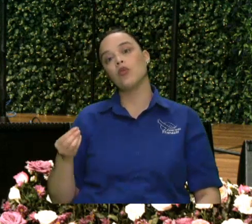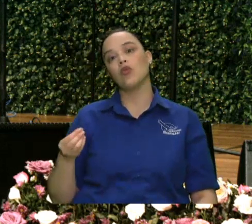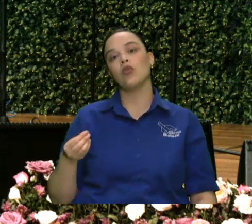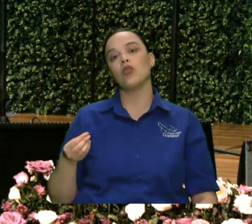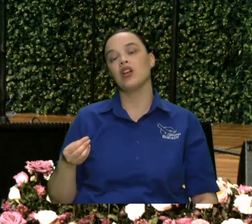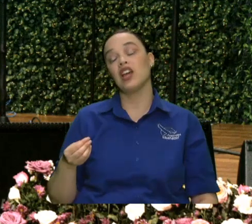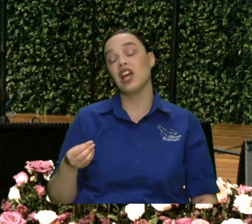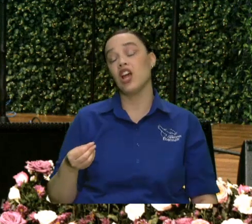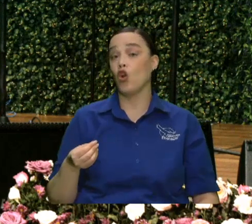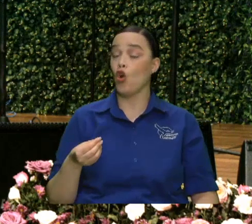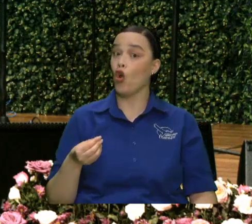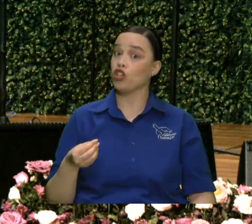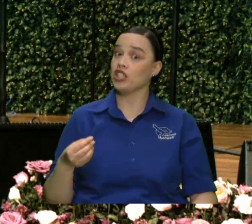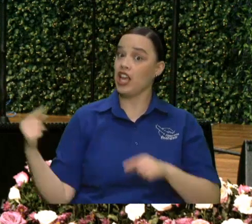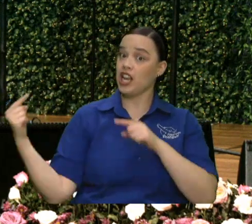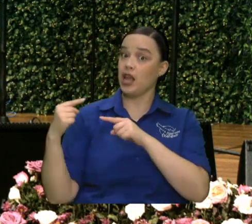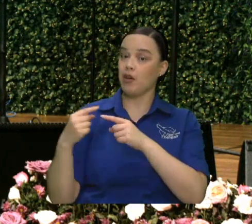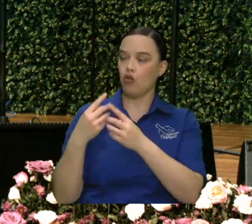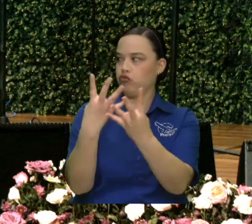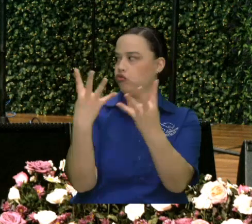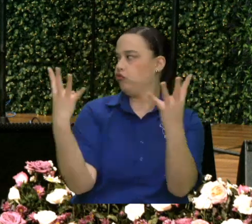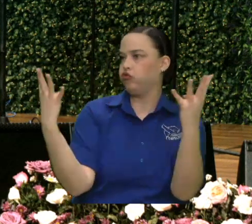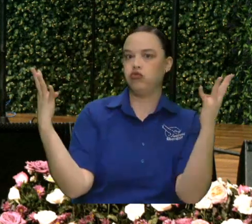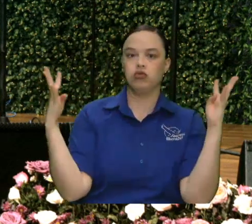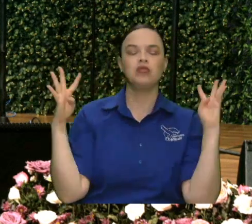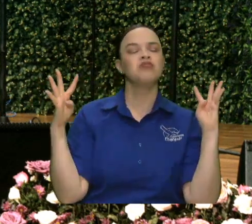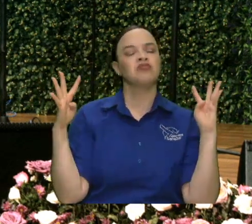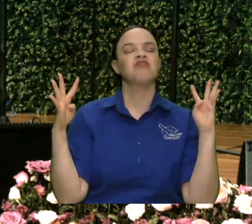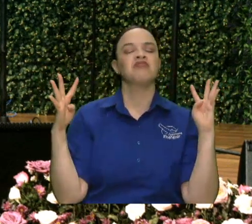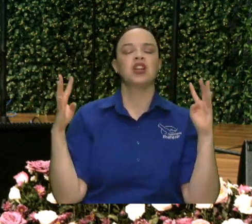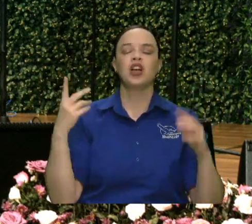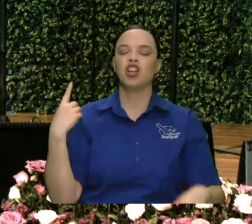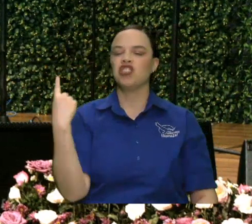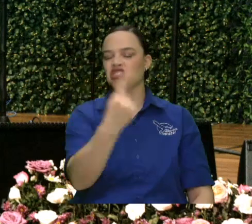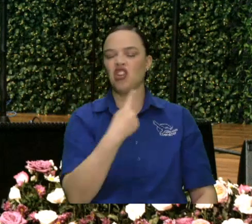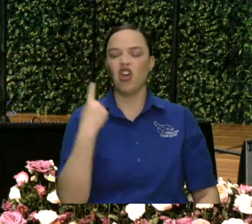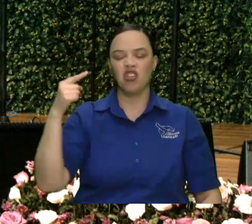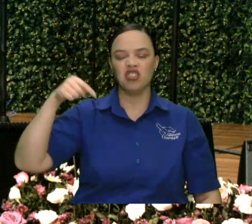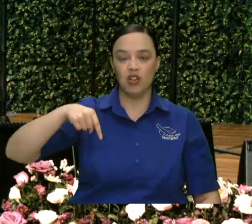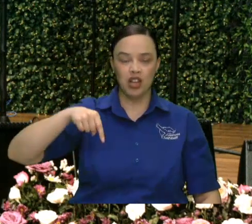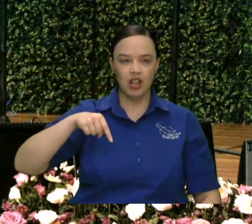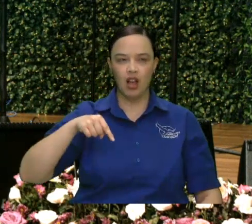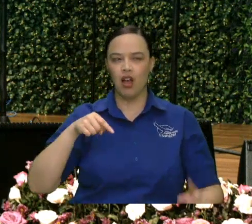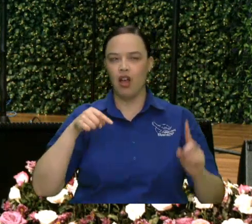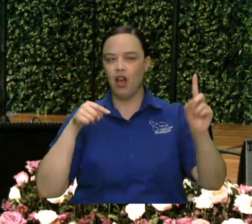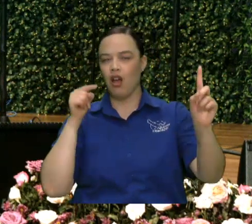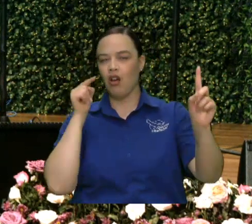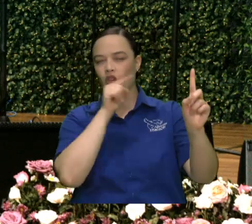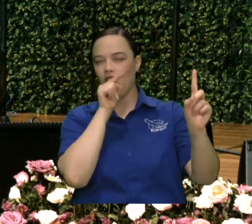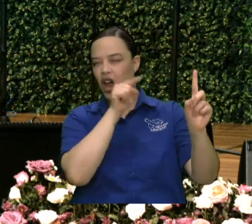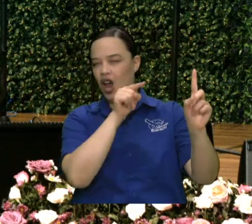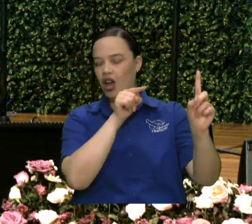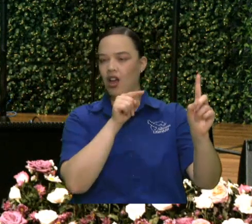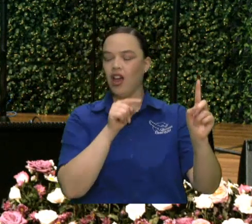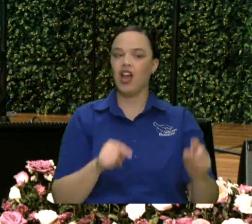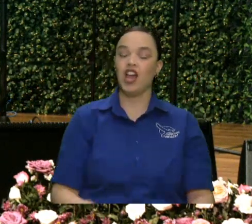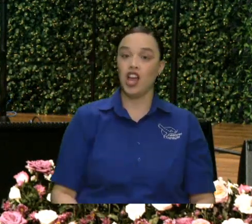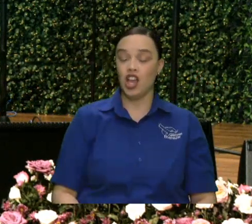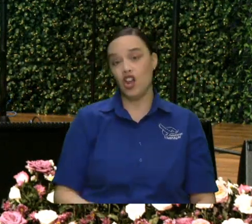reparten pero no se reparten en número se dicen va vamos todos ahorita como aquel y después vamos con este los